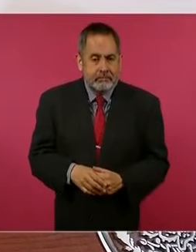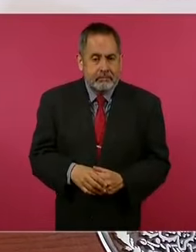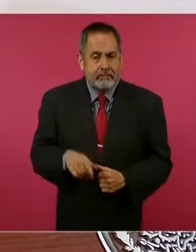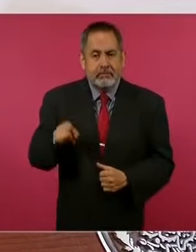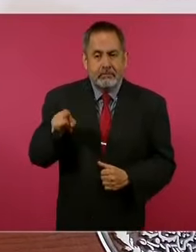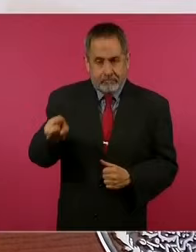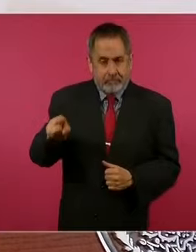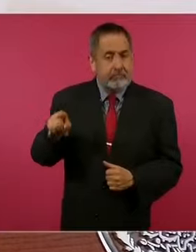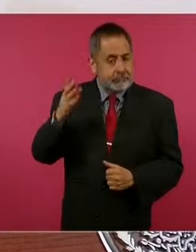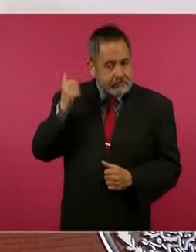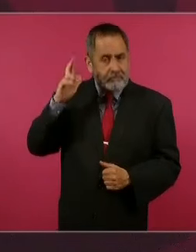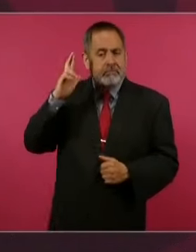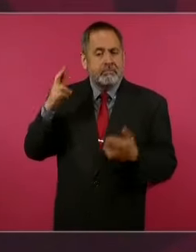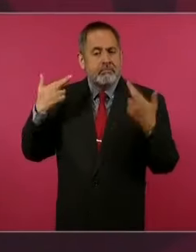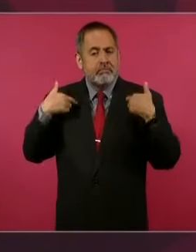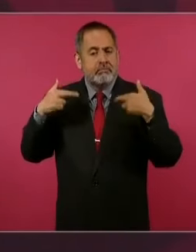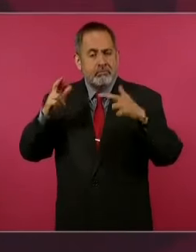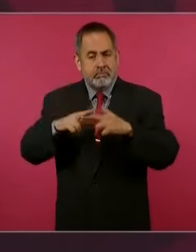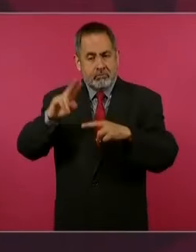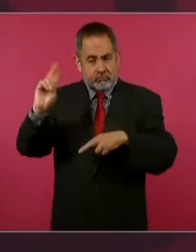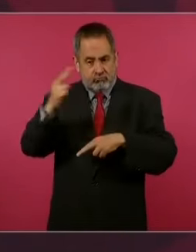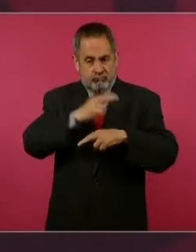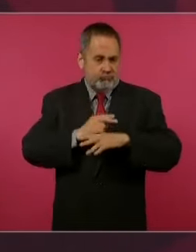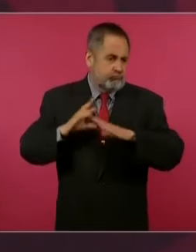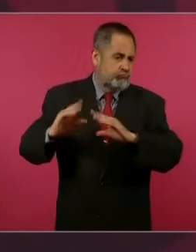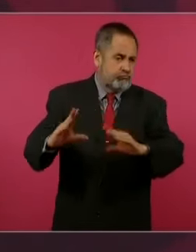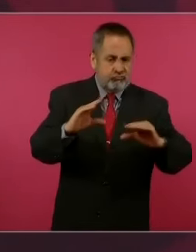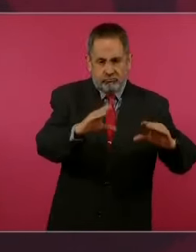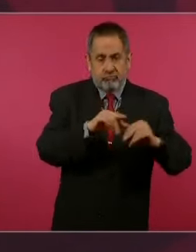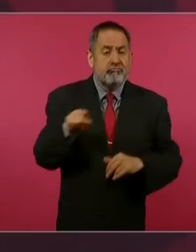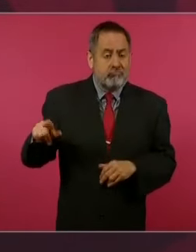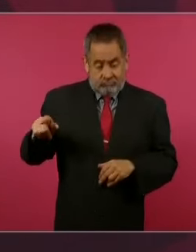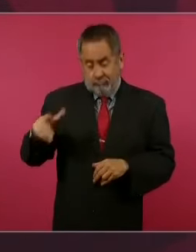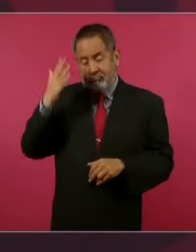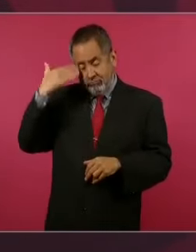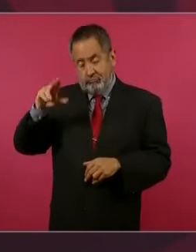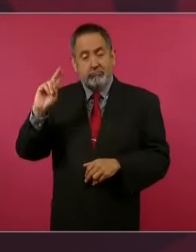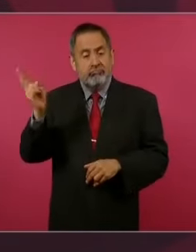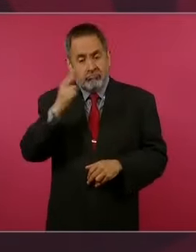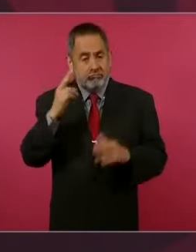es maestra universitaria.